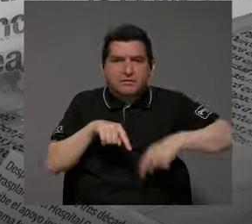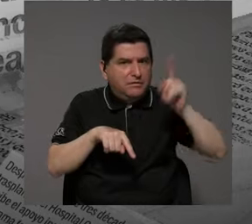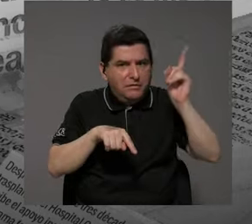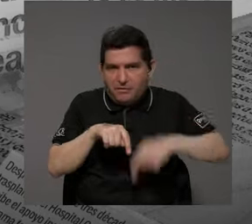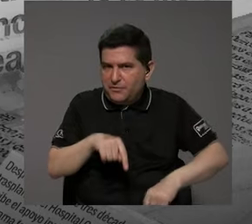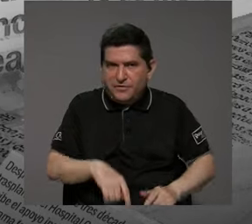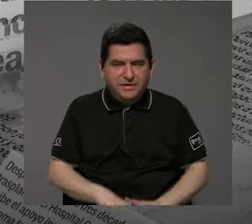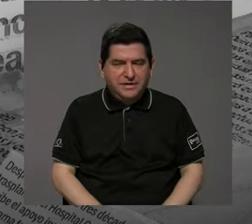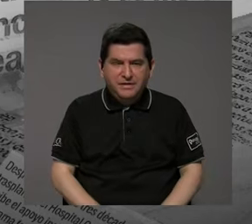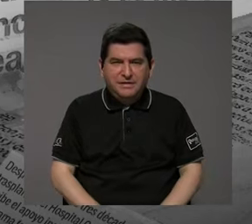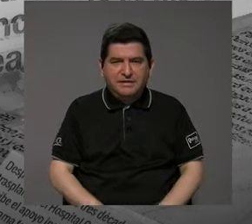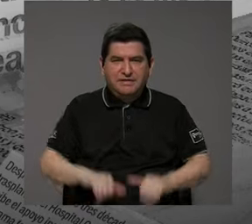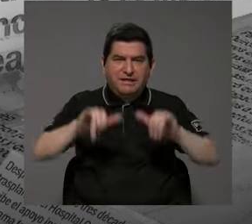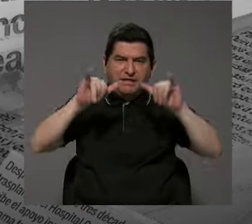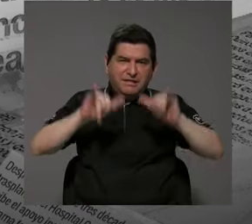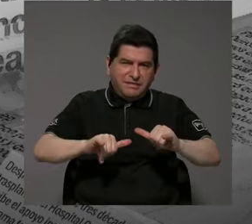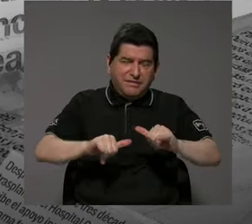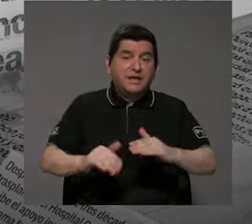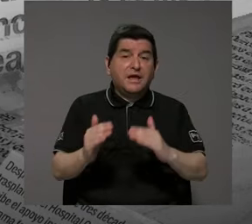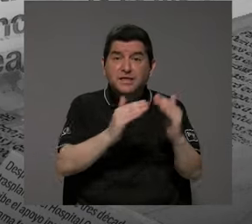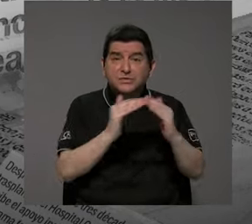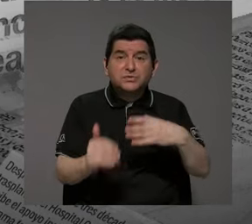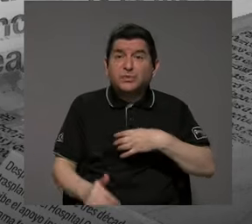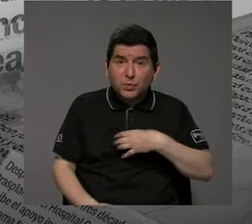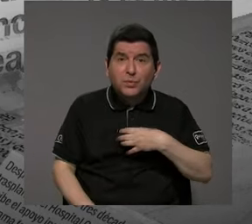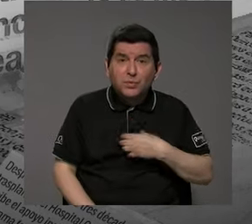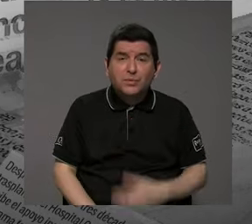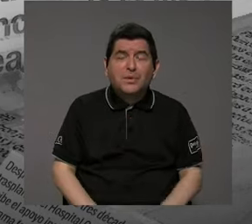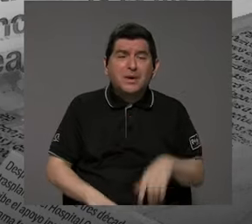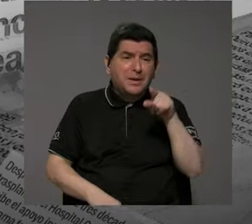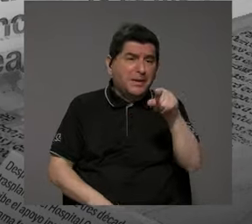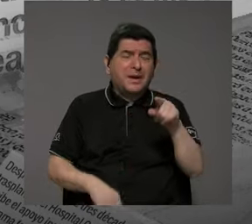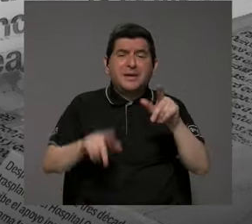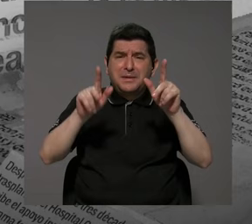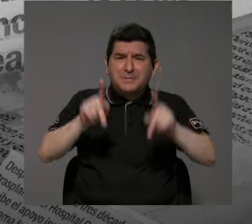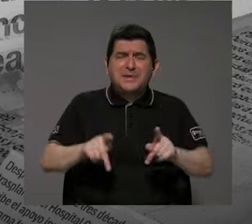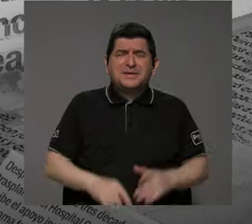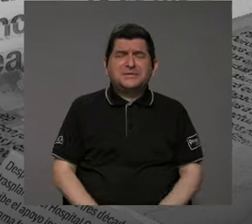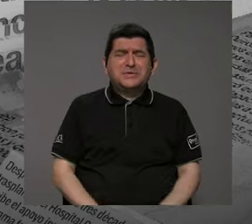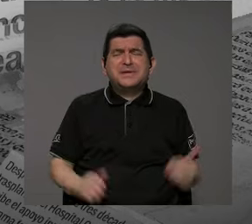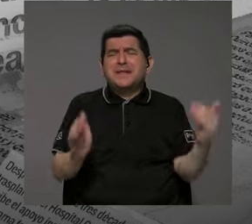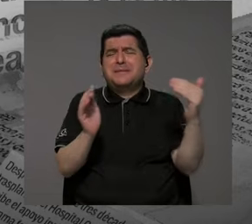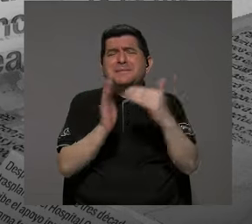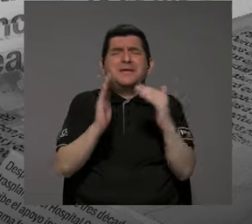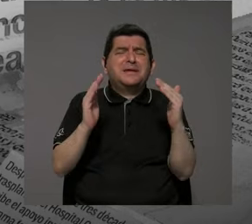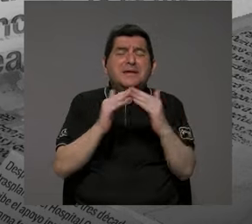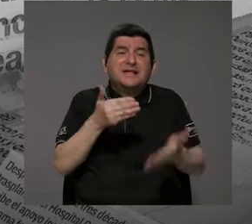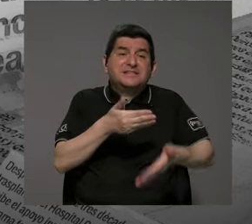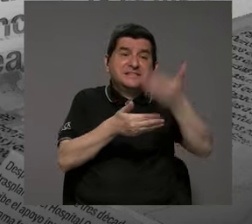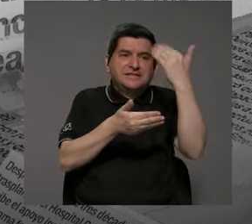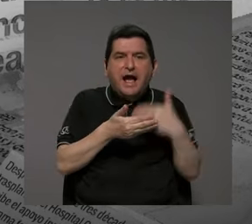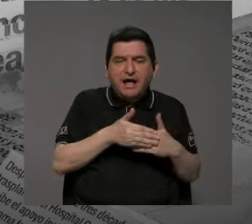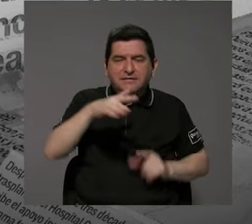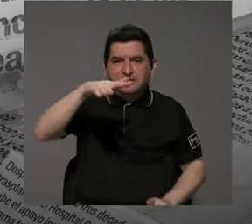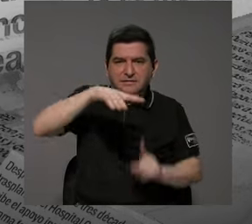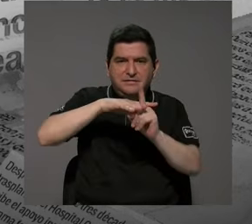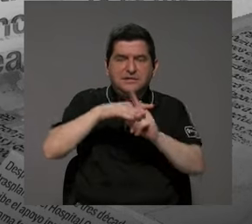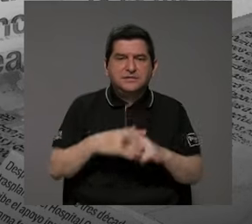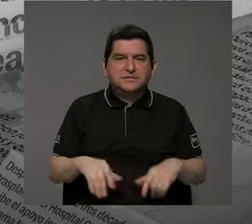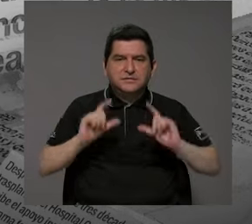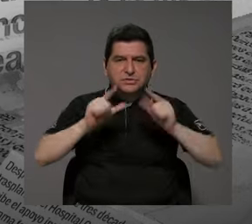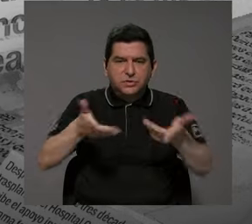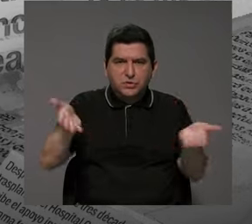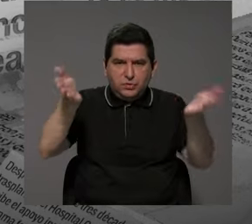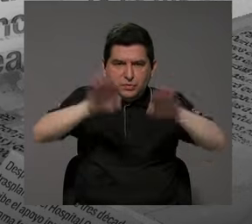está anclada Además está en su comunidad gente que vivía ahí miles de personas que vivían ahí antes de que llegara el relleno sanitario el